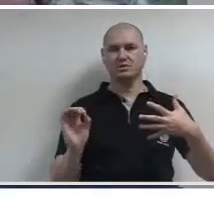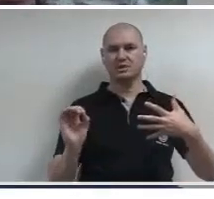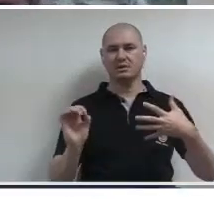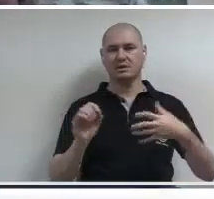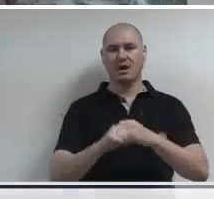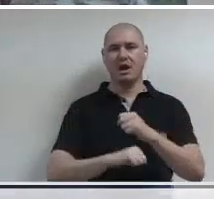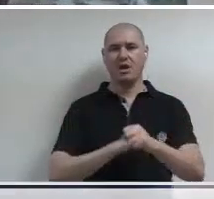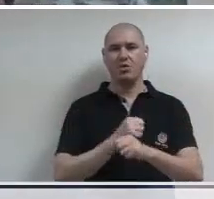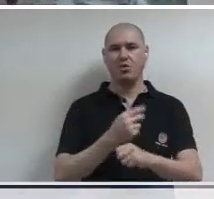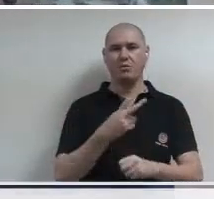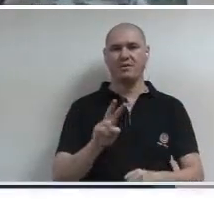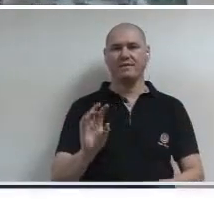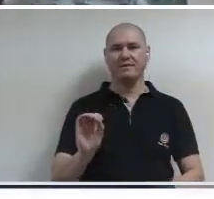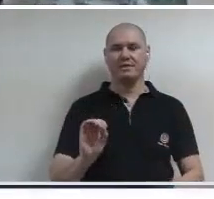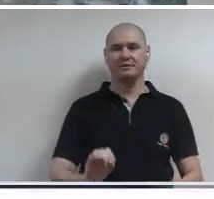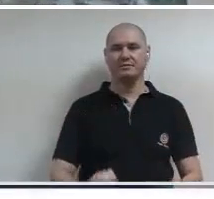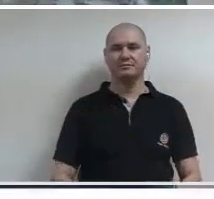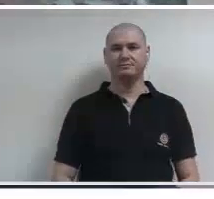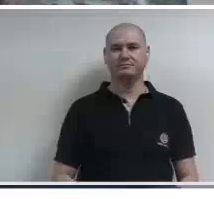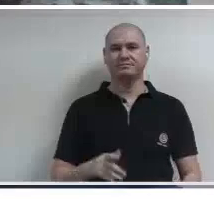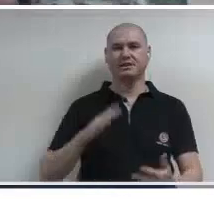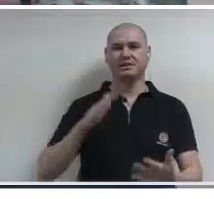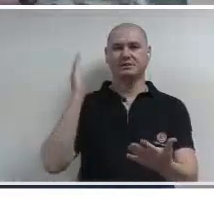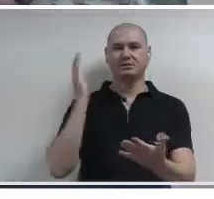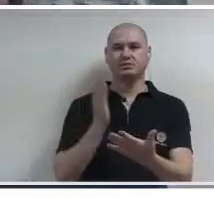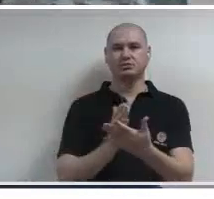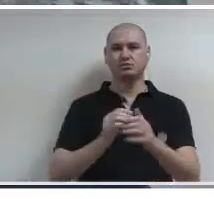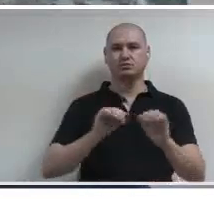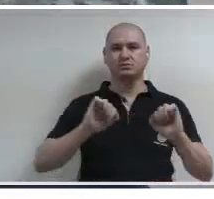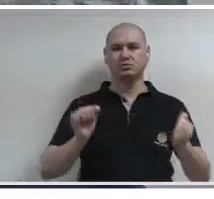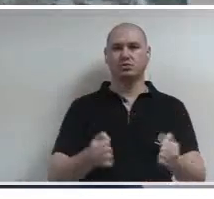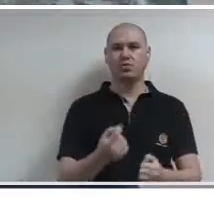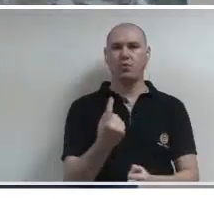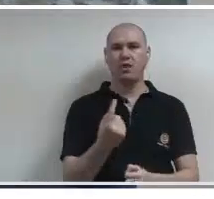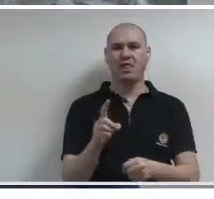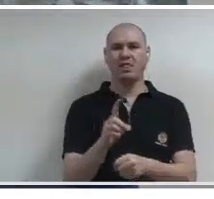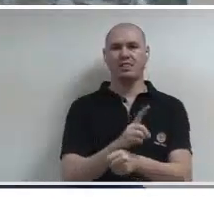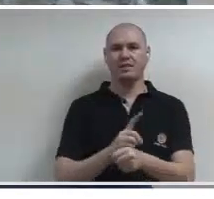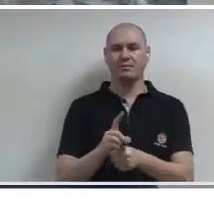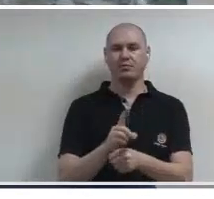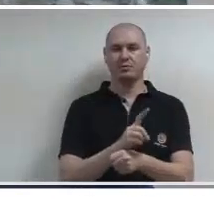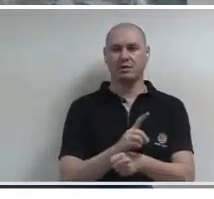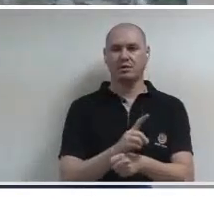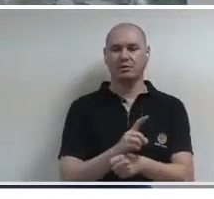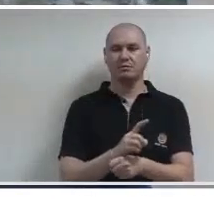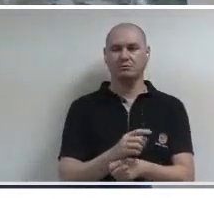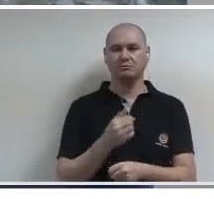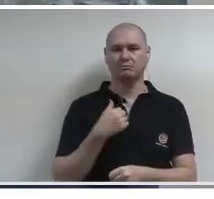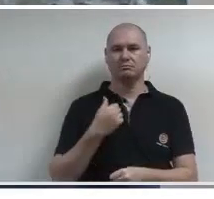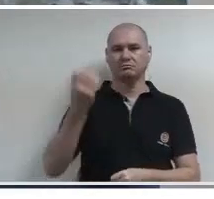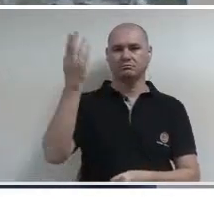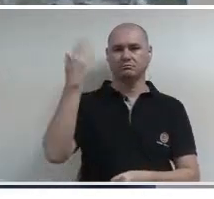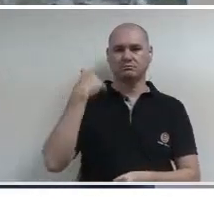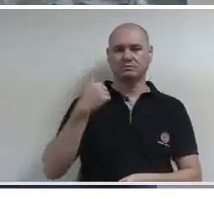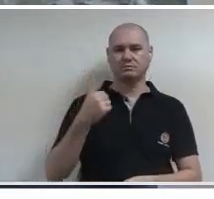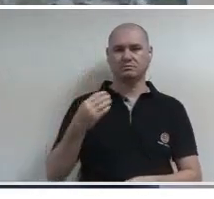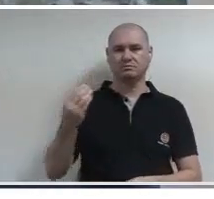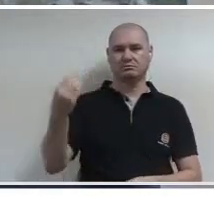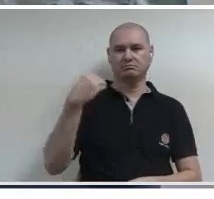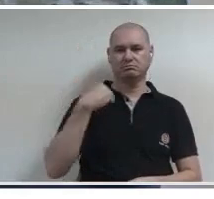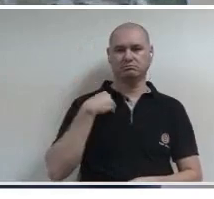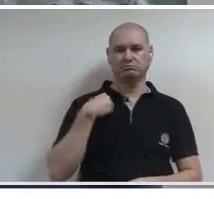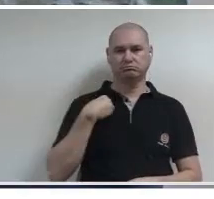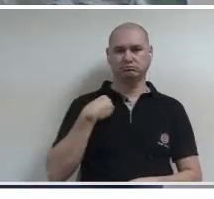número 2160/20, oye, cuá vaina P, sanción, subvención, PT diputada P, amo Marandú Curi,